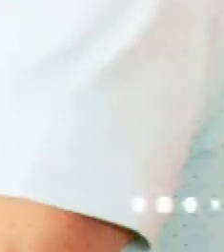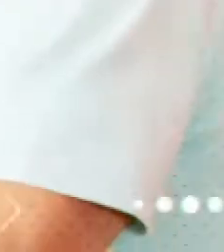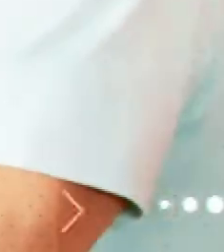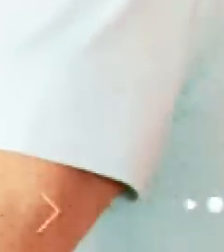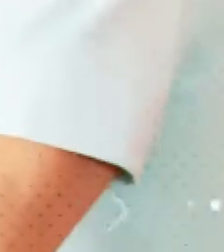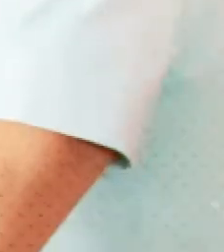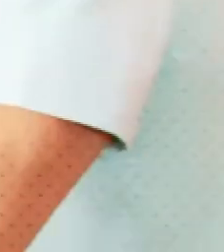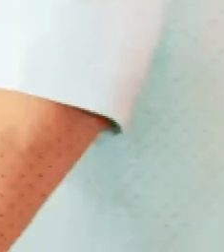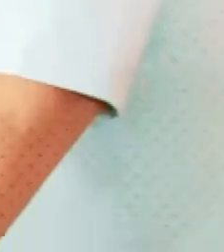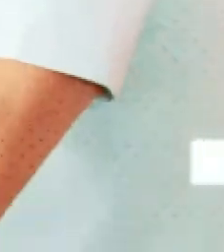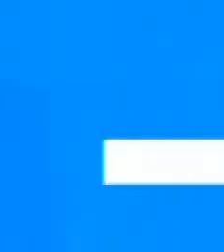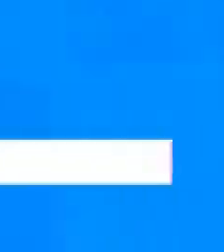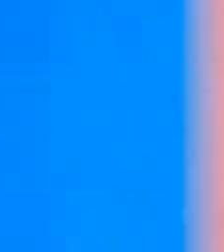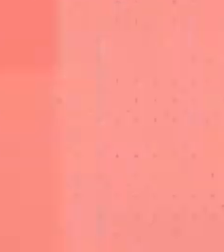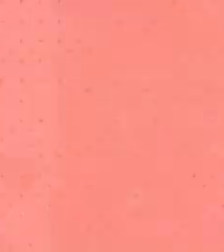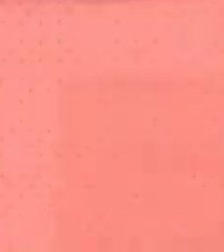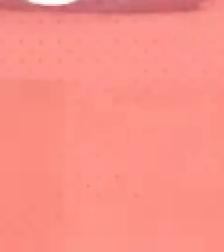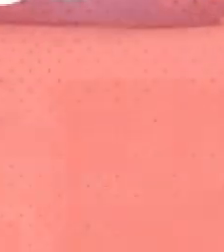dime